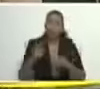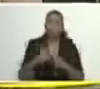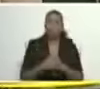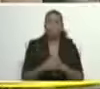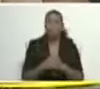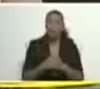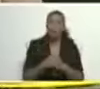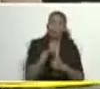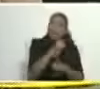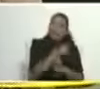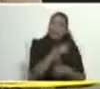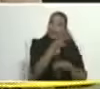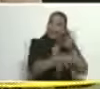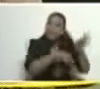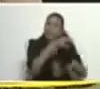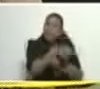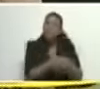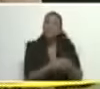manifestaciones. Y